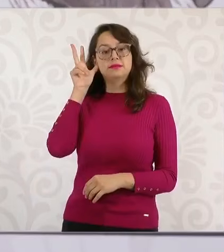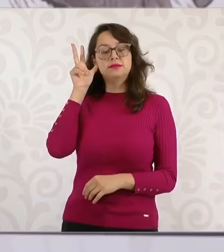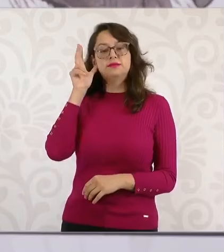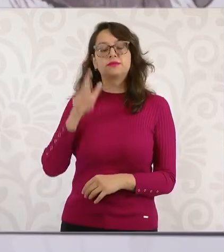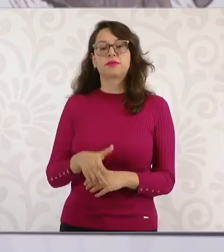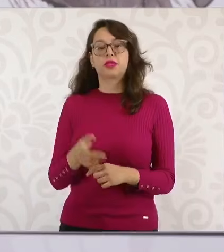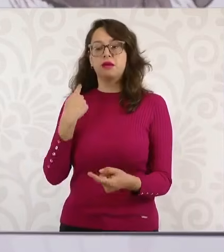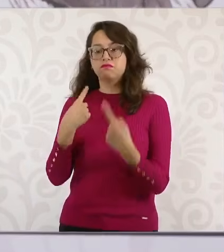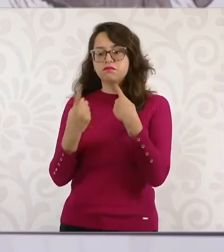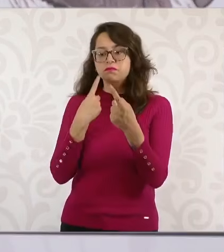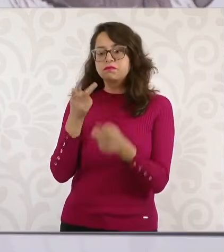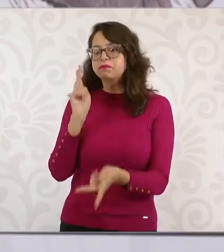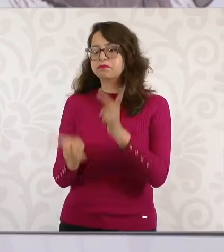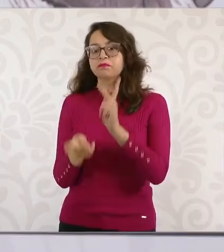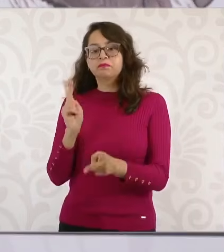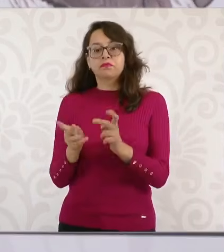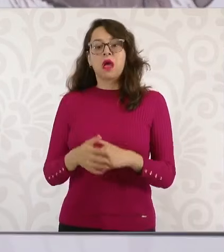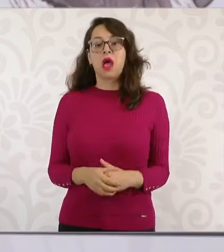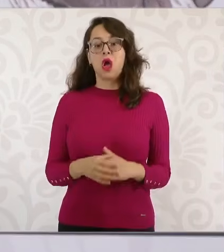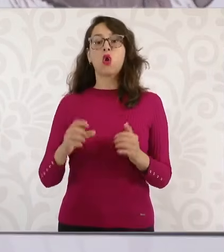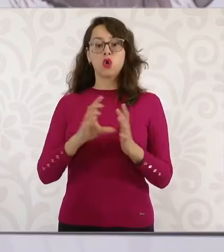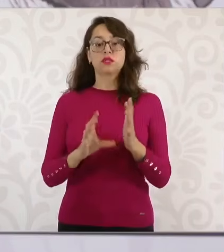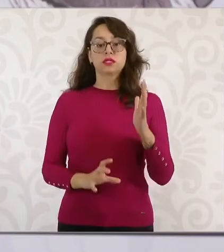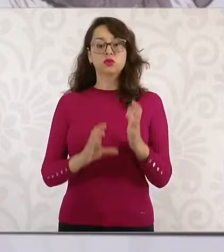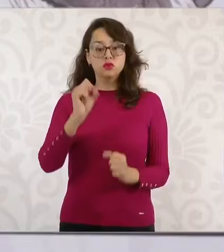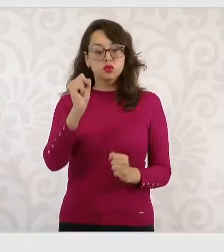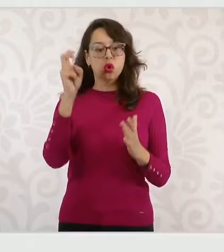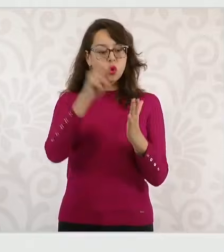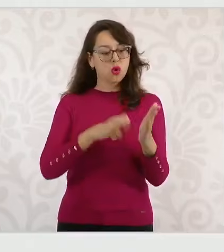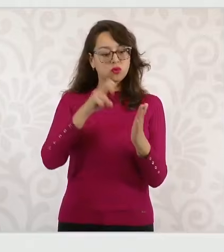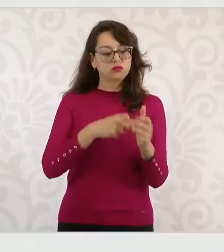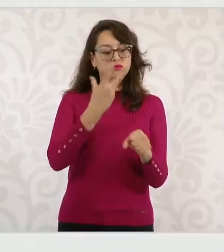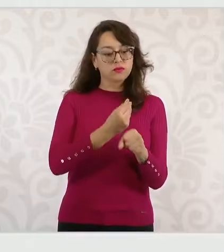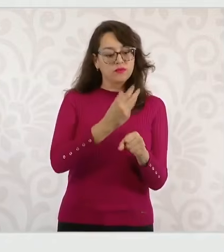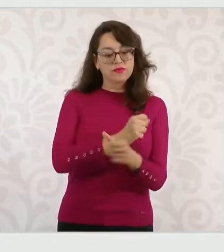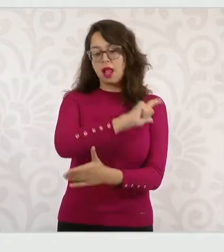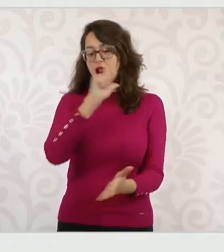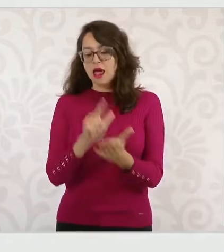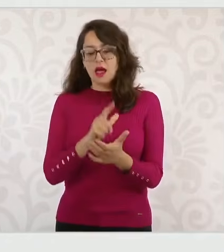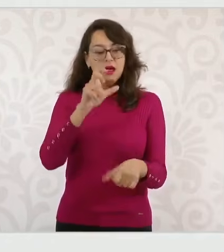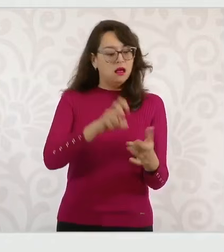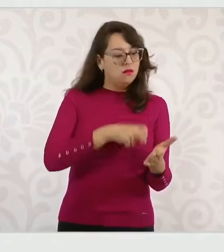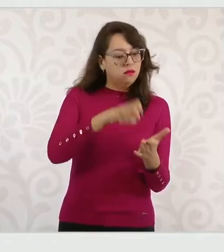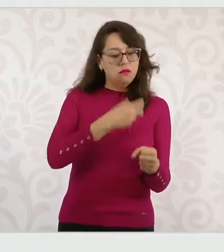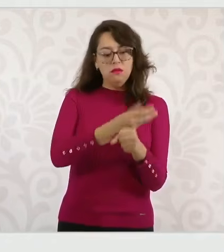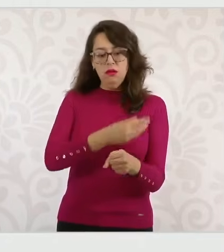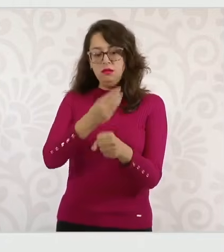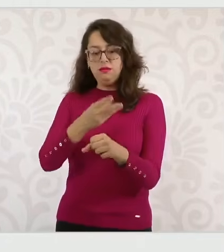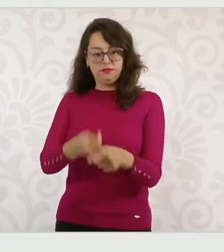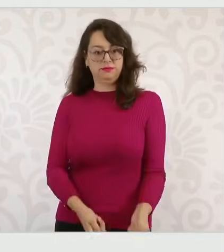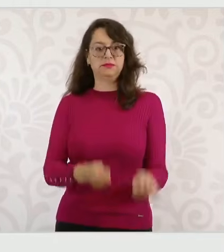Hay varias reformas constitucionales y legales que nos ha tocado hacer ya a nosotros, muy